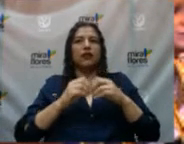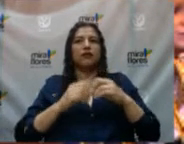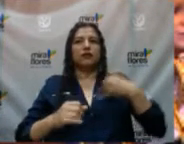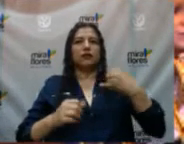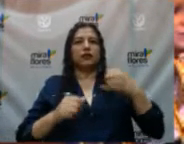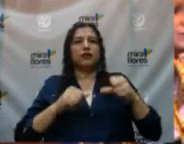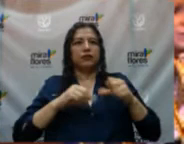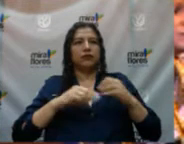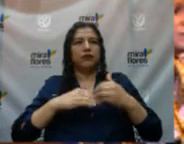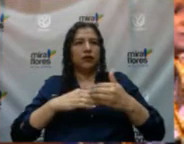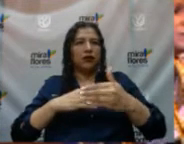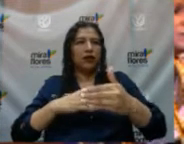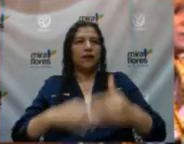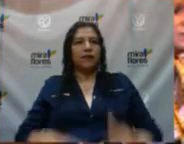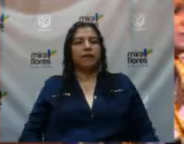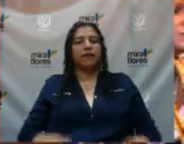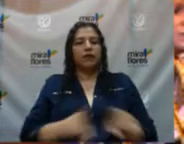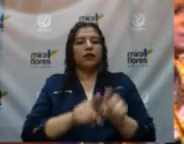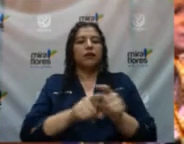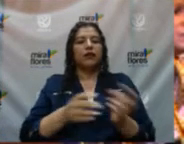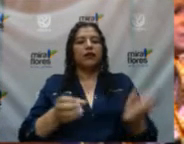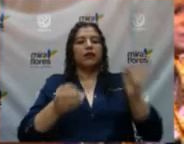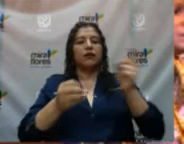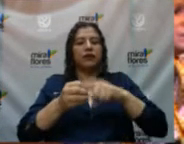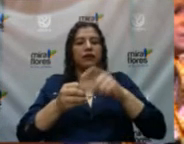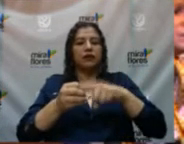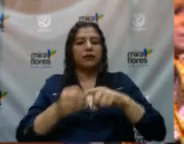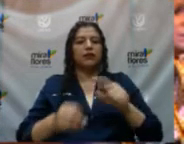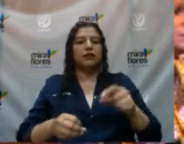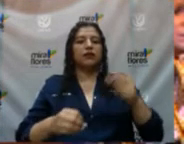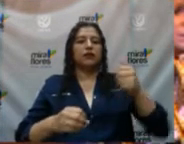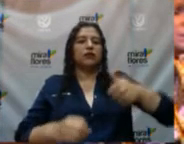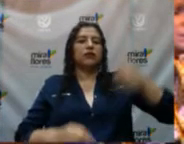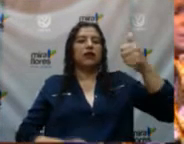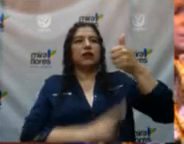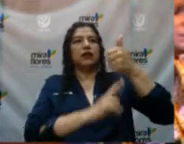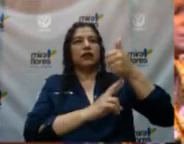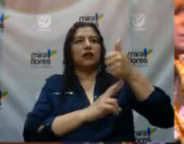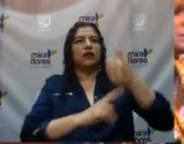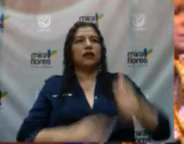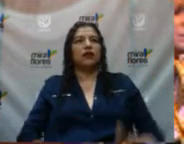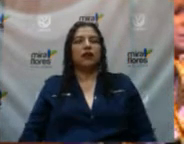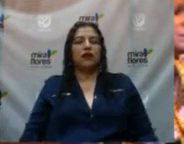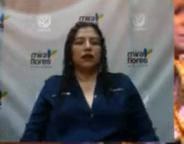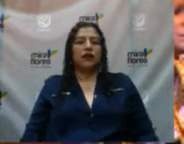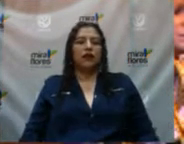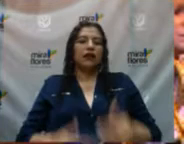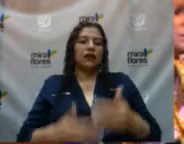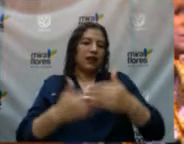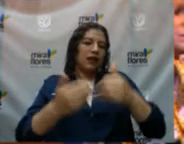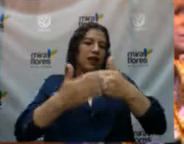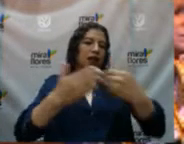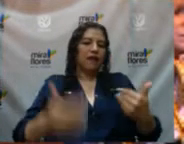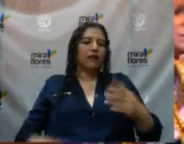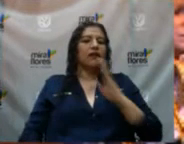pero también con la participación de una regidora que me ha antecedido en el uso de la